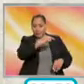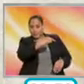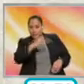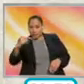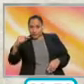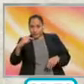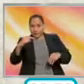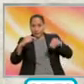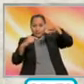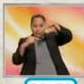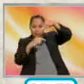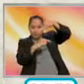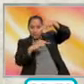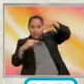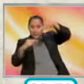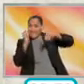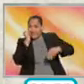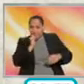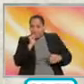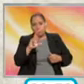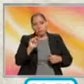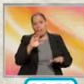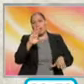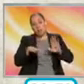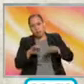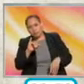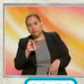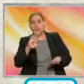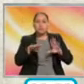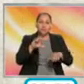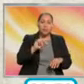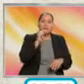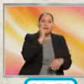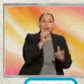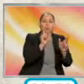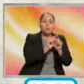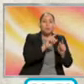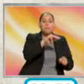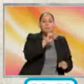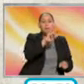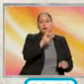debajo de su nombre, no siempre la puso. En sus inicios solamente firmaba como María